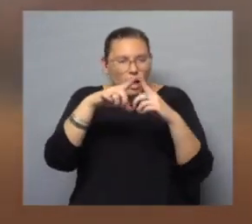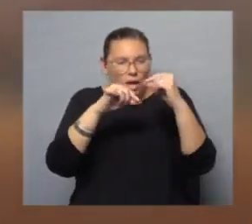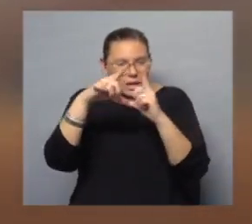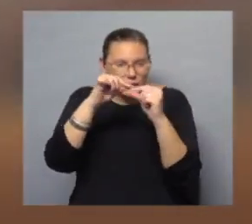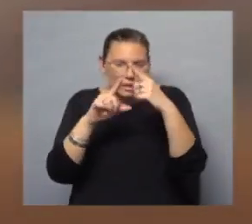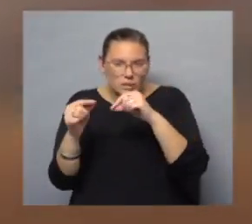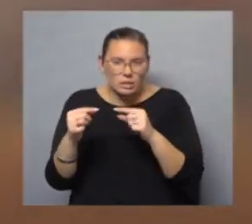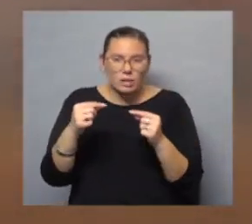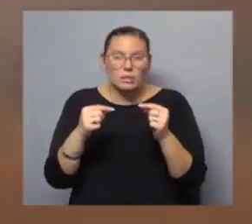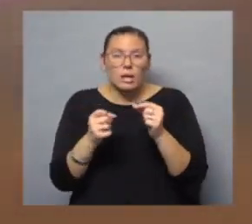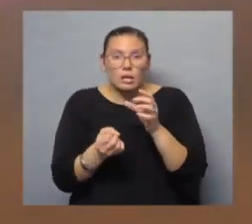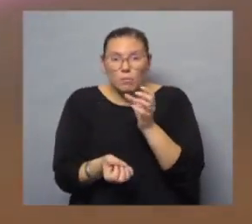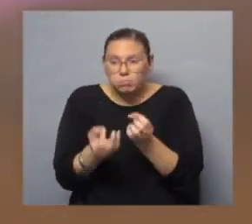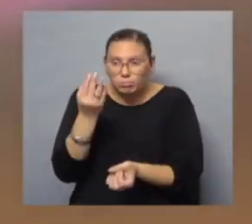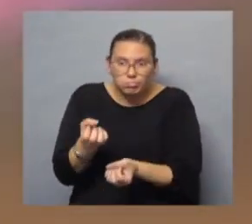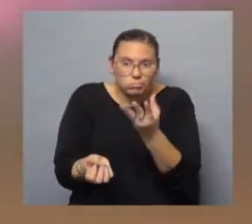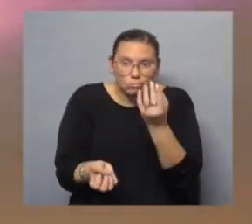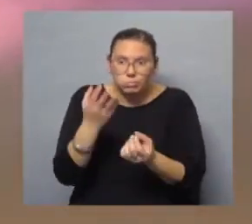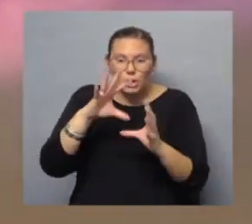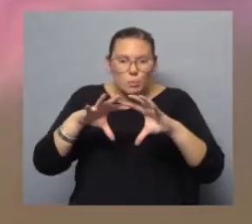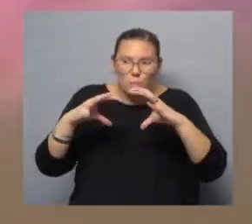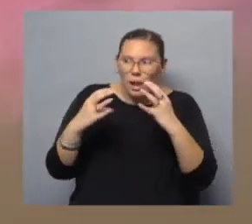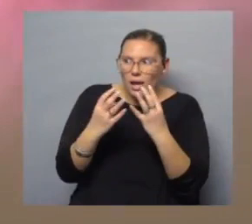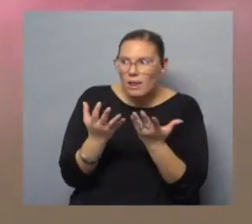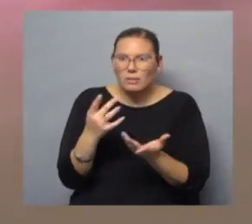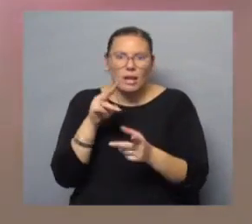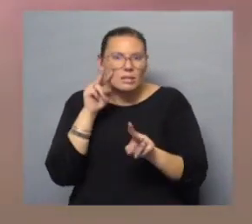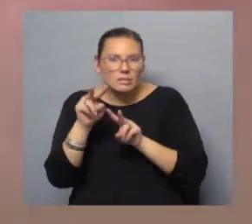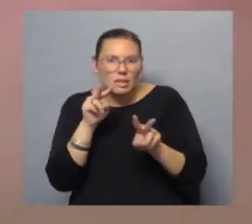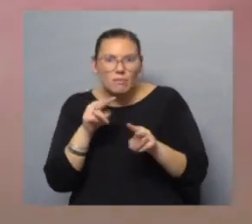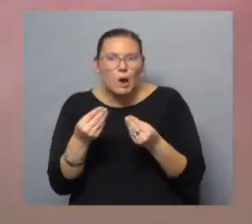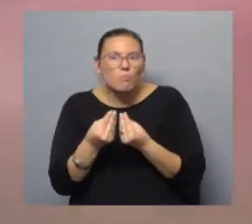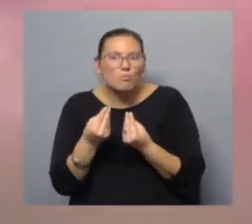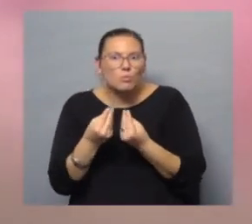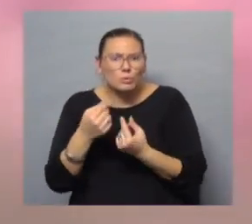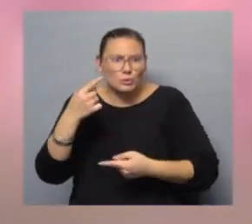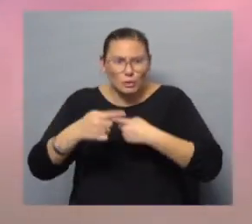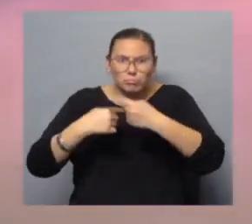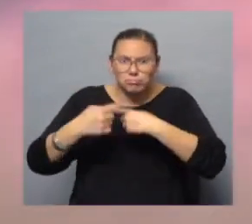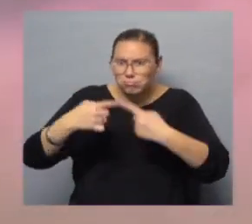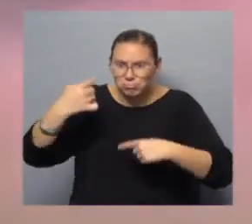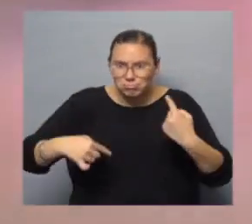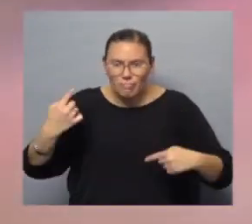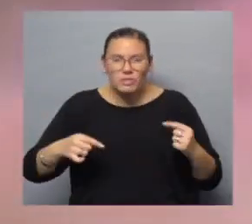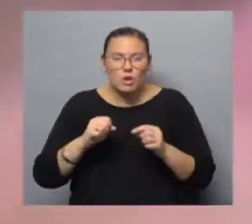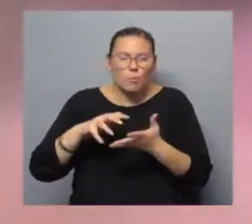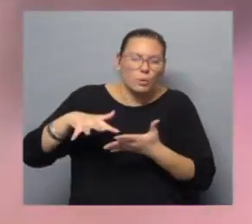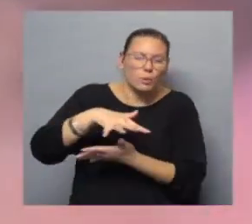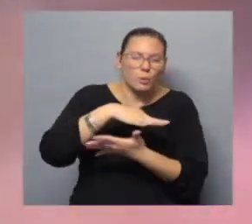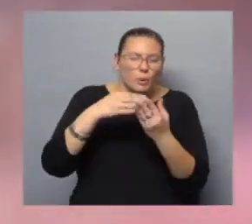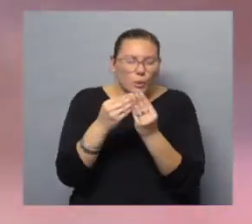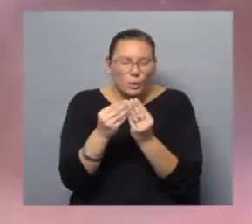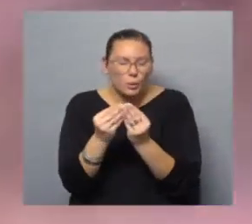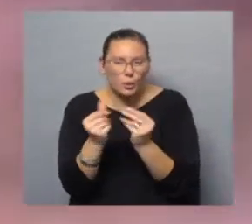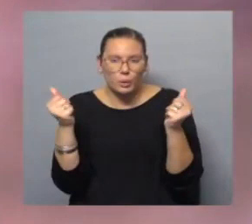donde están formándose estrellas y planetas y se ve mucho dinamismo, y se ve cómo la nébula está evaporándose,